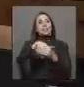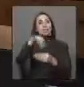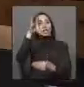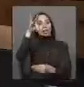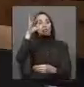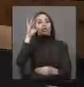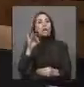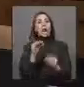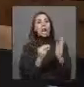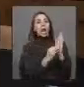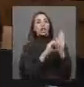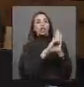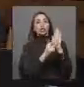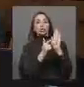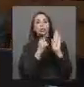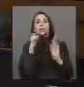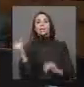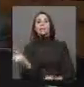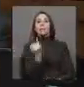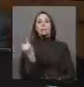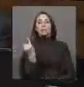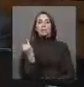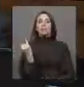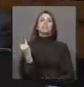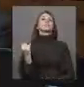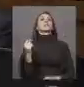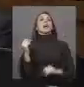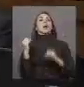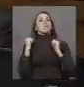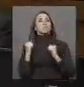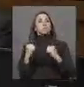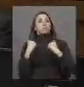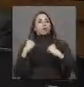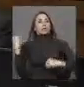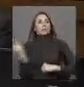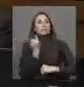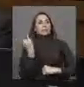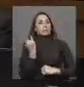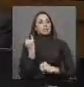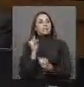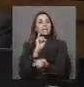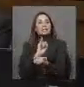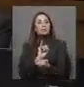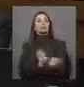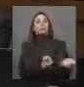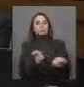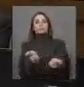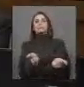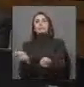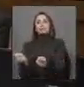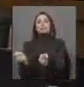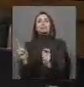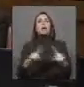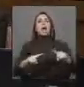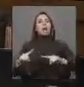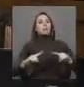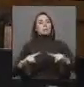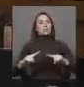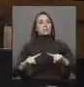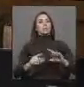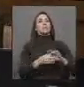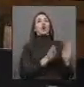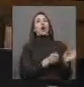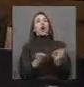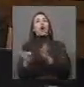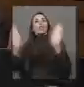constitucional con el fin de a) fortalecer su independencia y capacidades institucionales para realizar su rol administrativo de